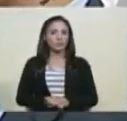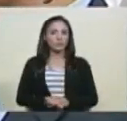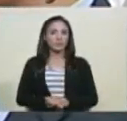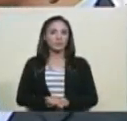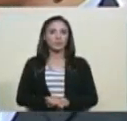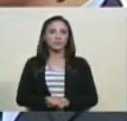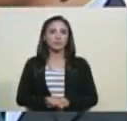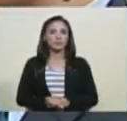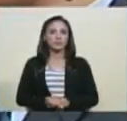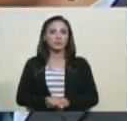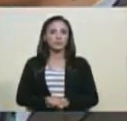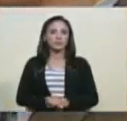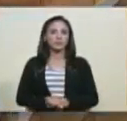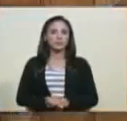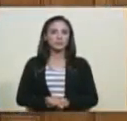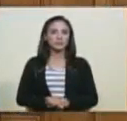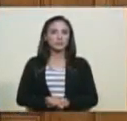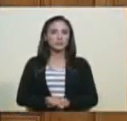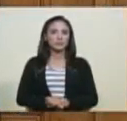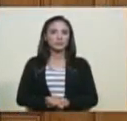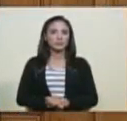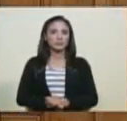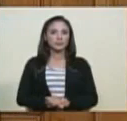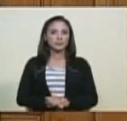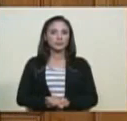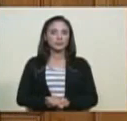¿Quién dio la orden? ¿Desde dónde?